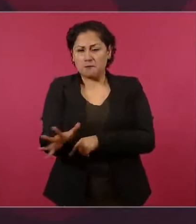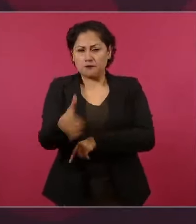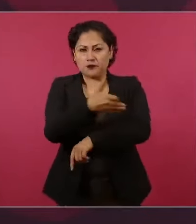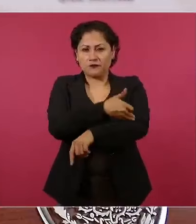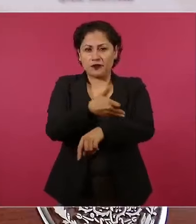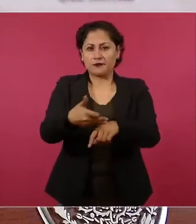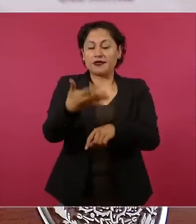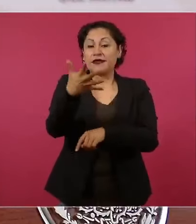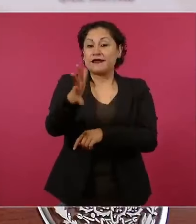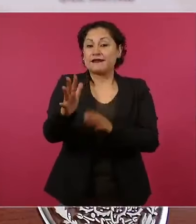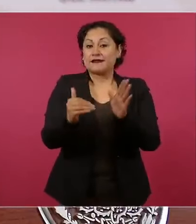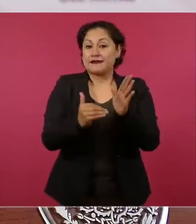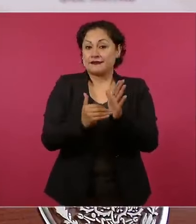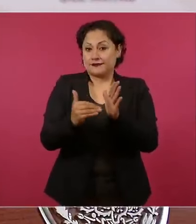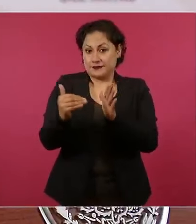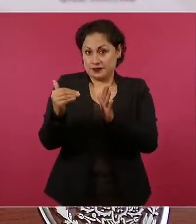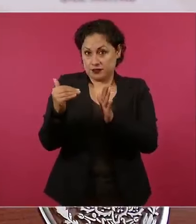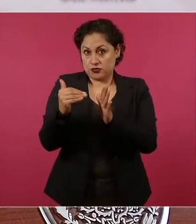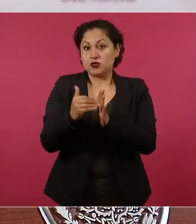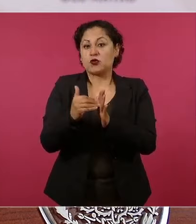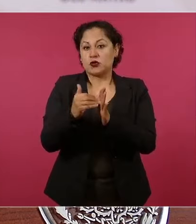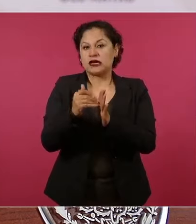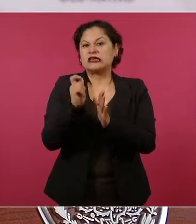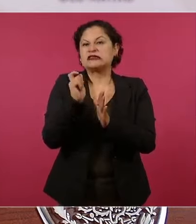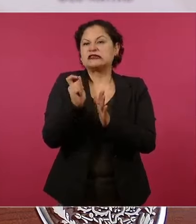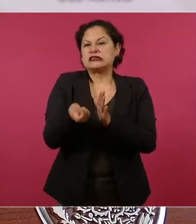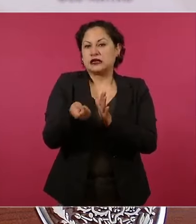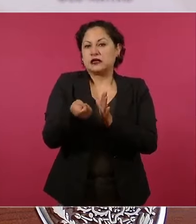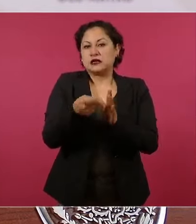de lo que envían sus familiares,